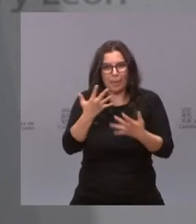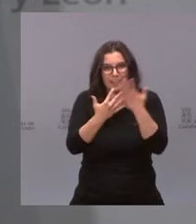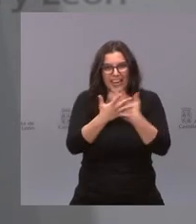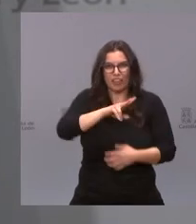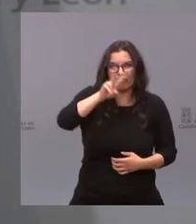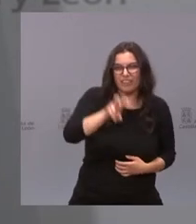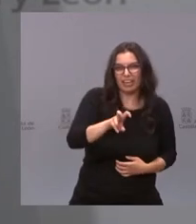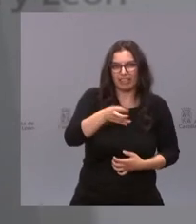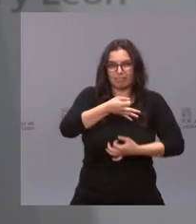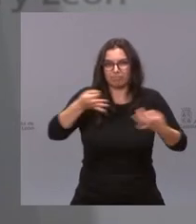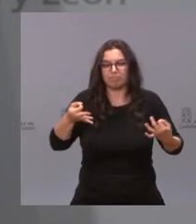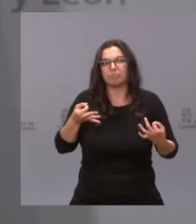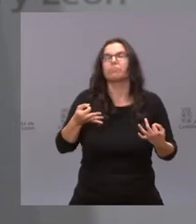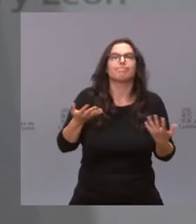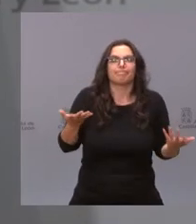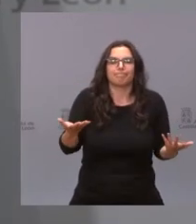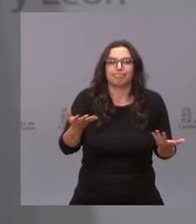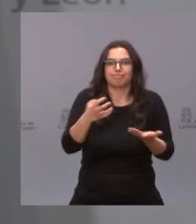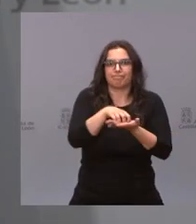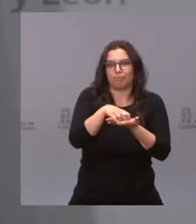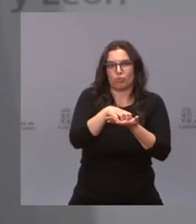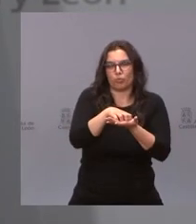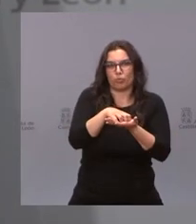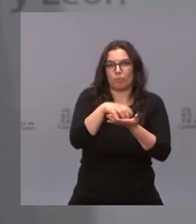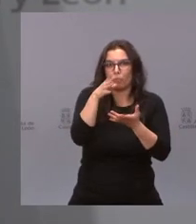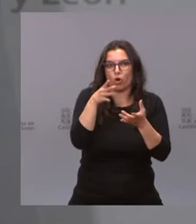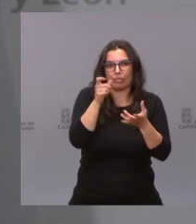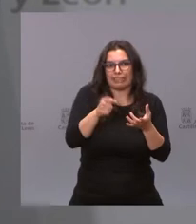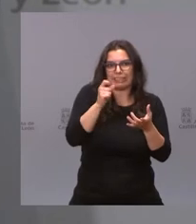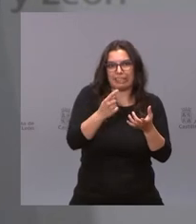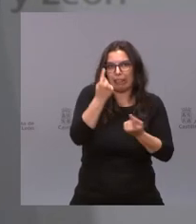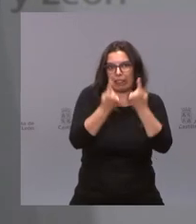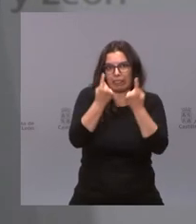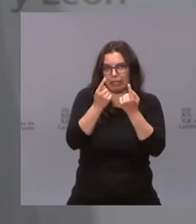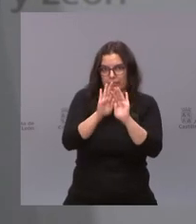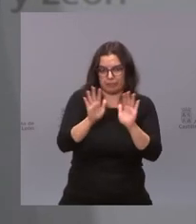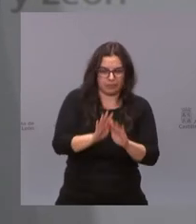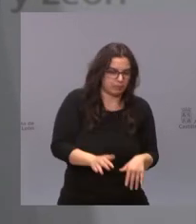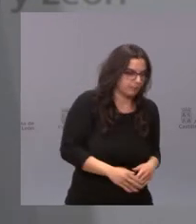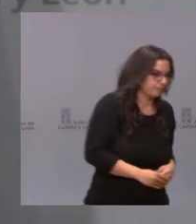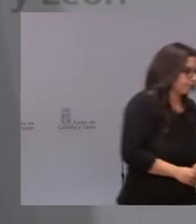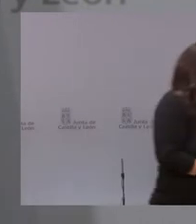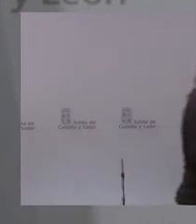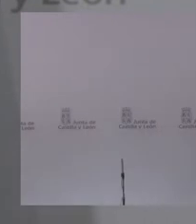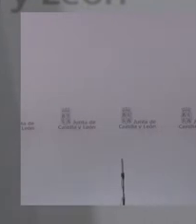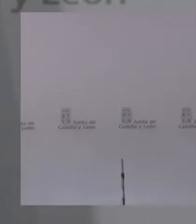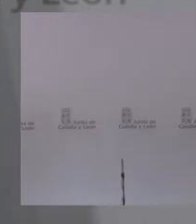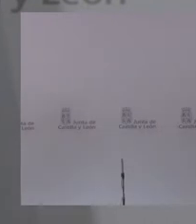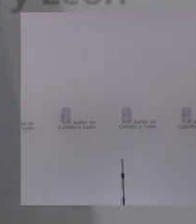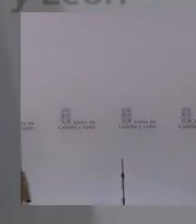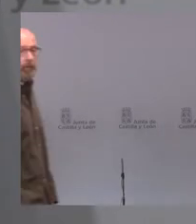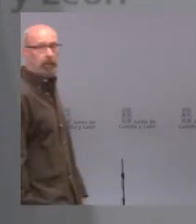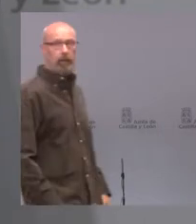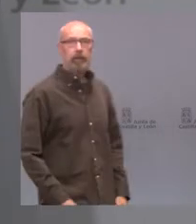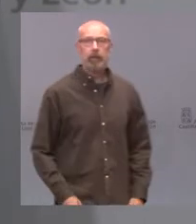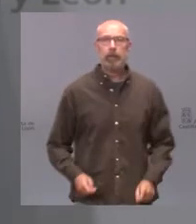o no para los efectos adversos graves por la bajísima frecuencia de efectos adversos graves. Por tanto, nos encontramos en